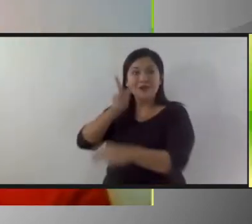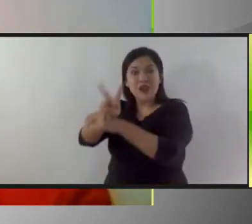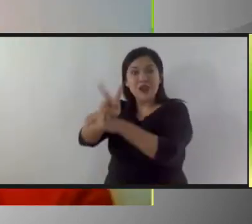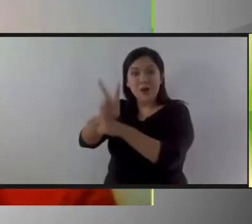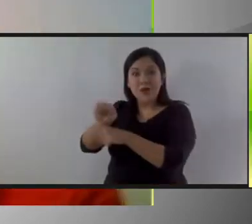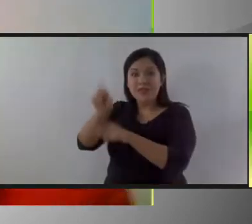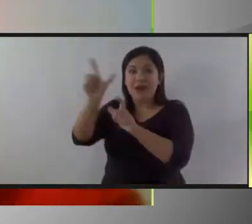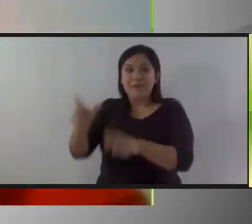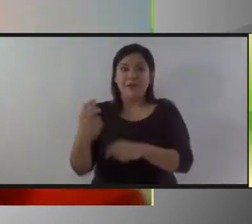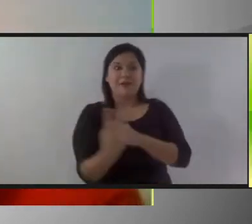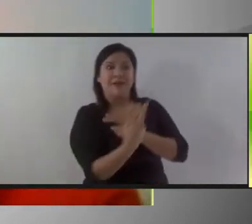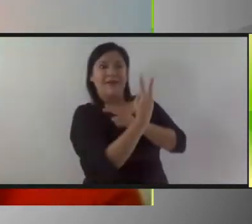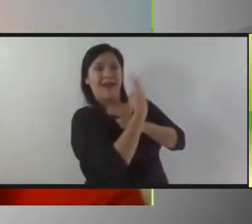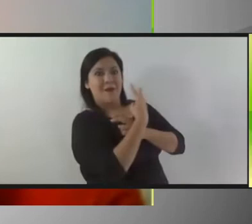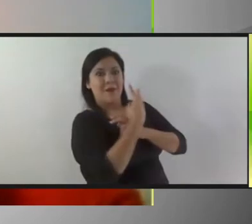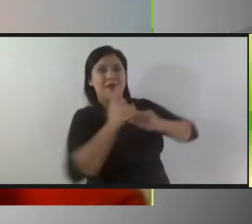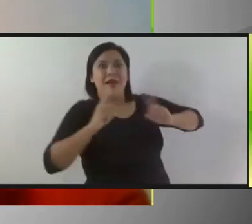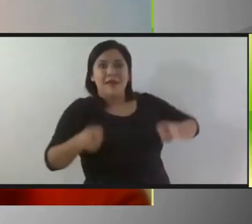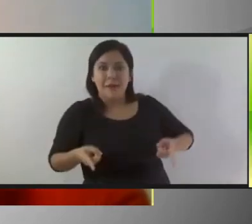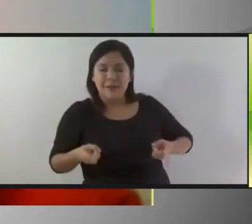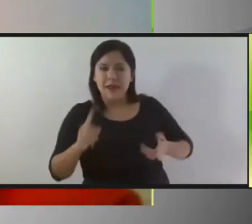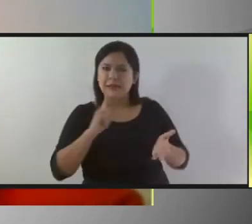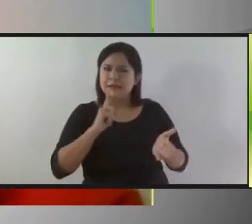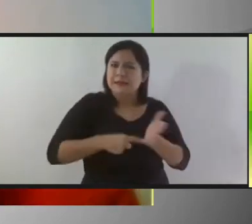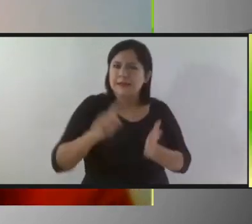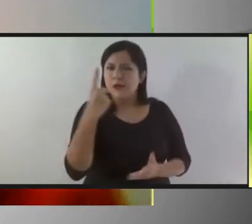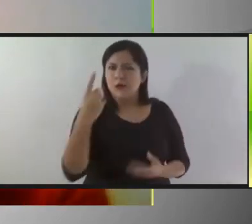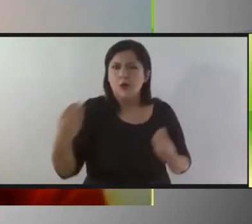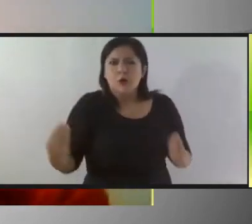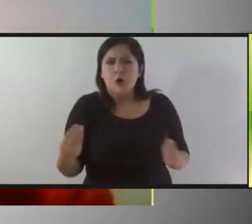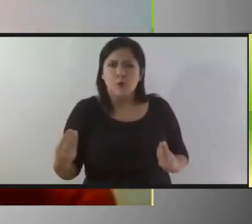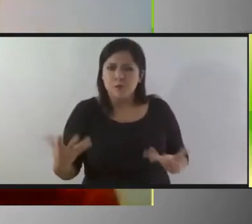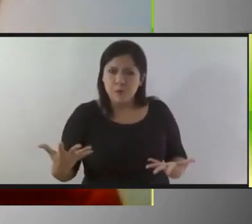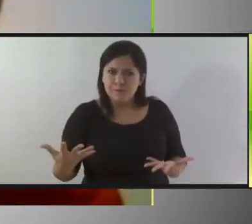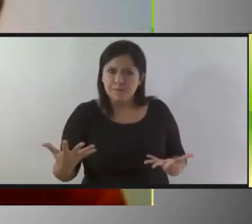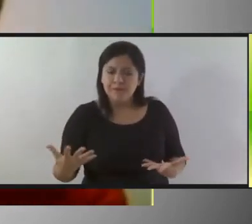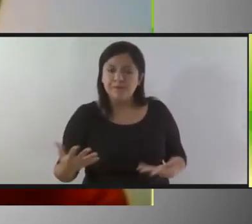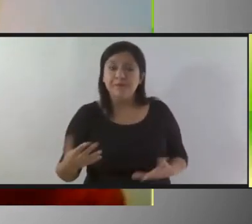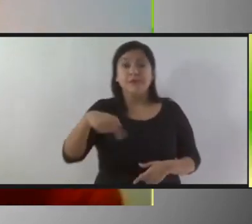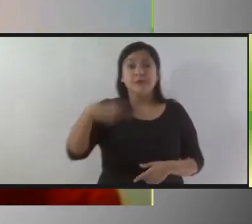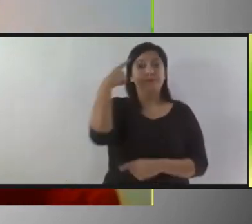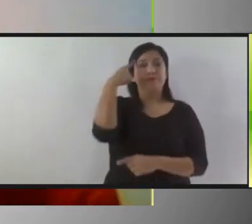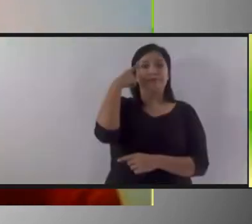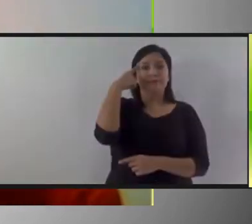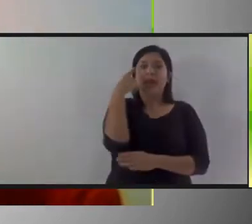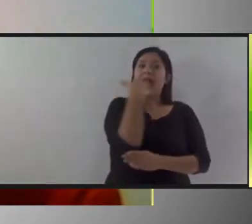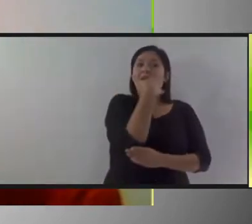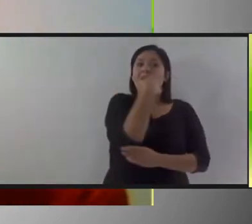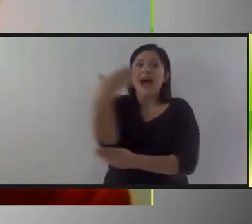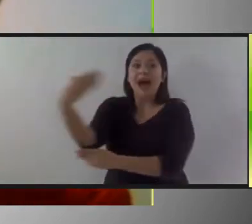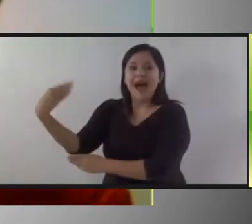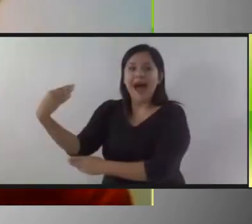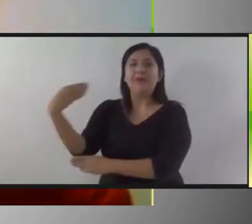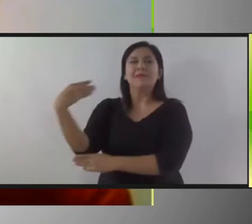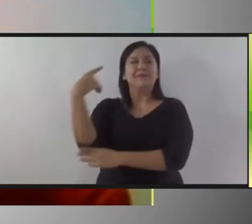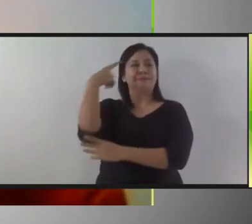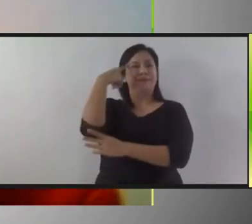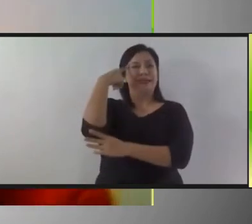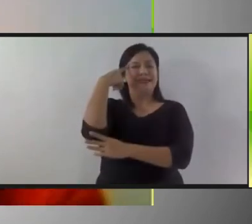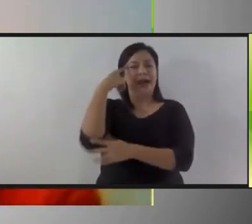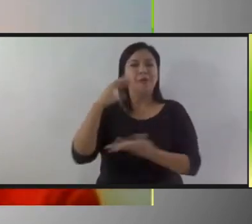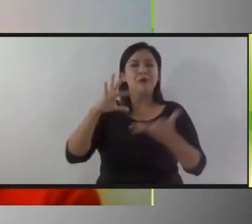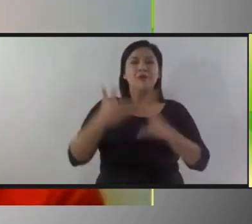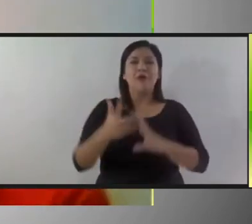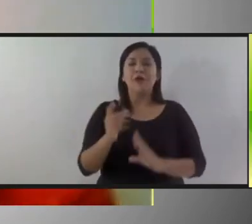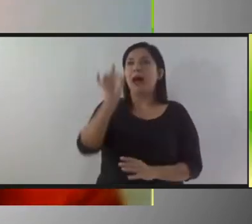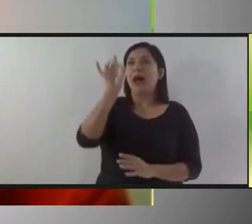las cuidadas? Así que a la hora de elegir panelistas, lo hicimos pensando en un enfoque interseccional